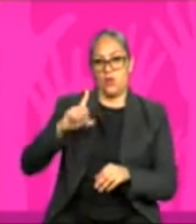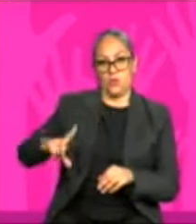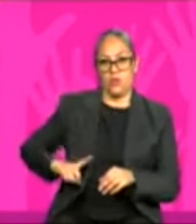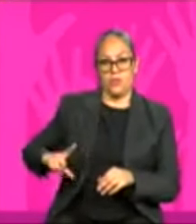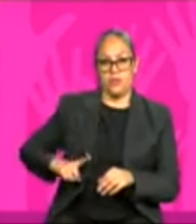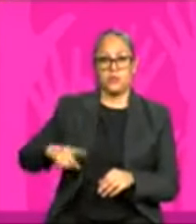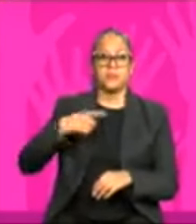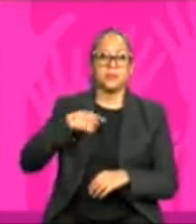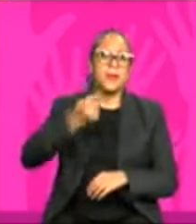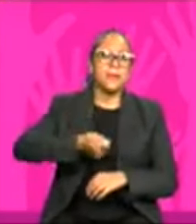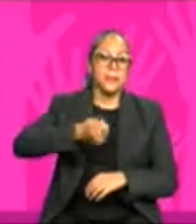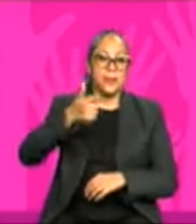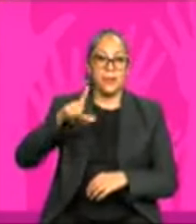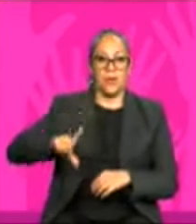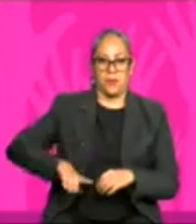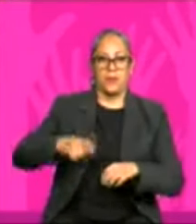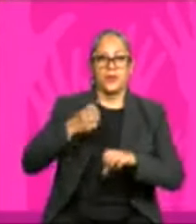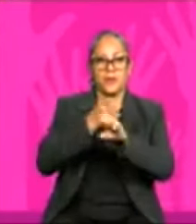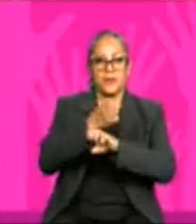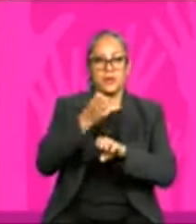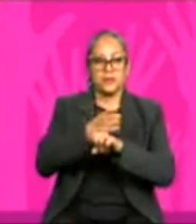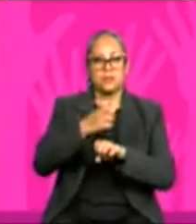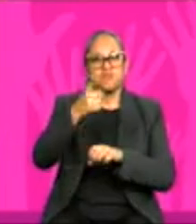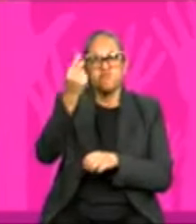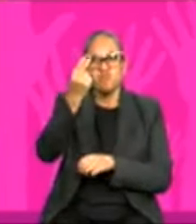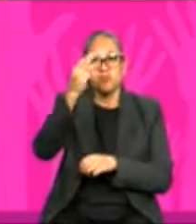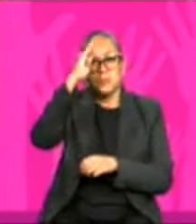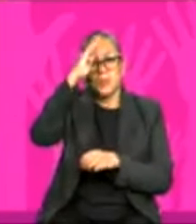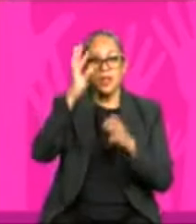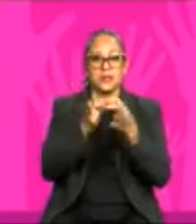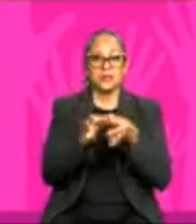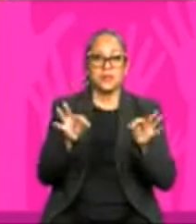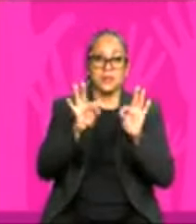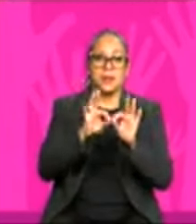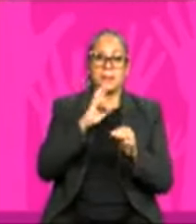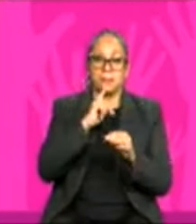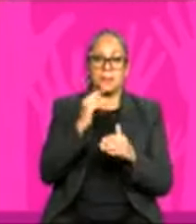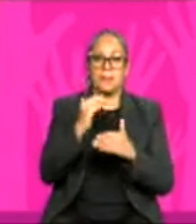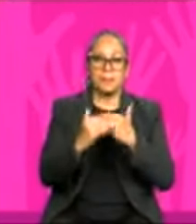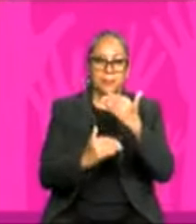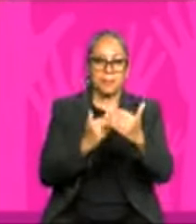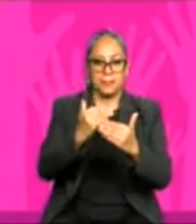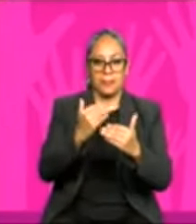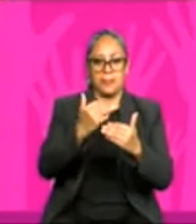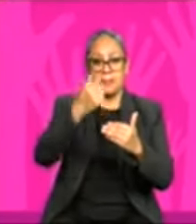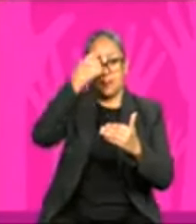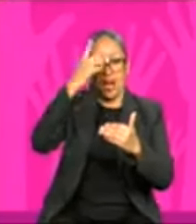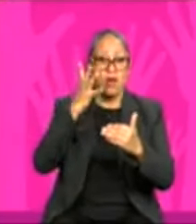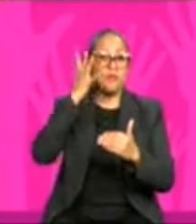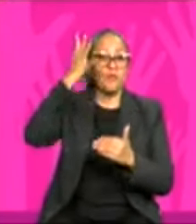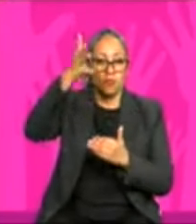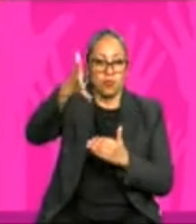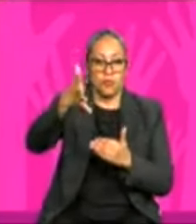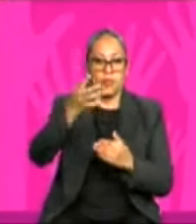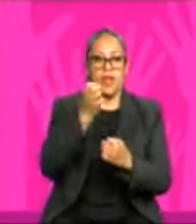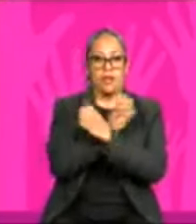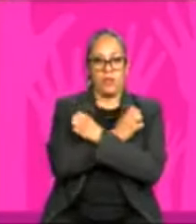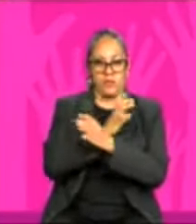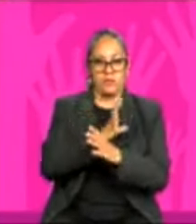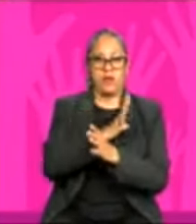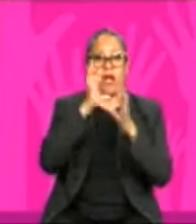Por primera vez, el gobierno del estado tendrá como motor fundamental el desarrollo para su presente y su futuro. Una educación de